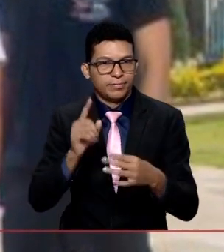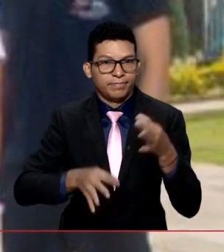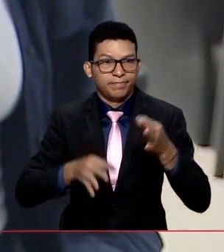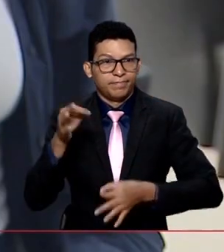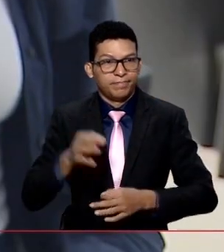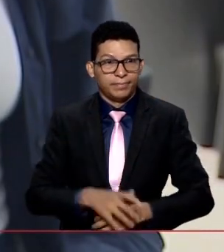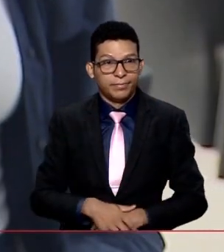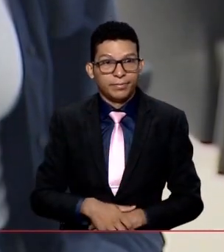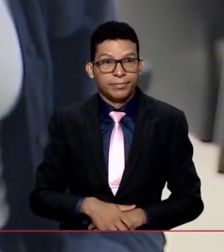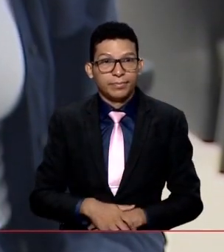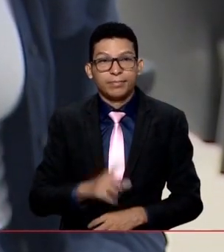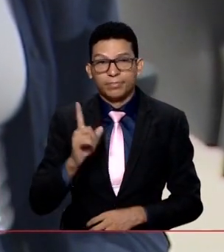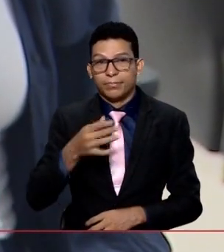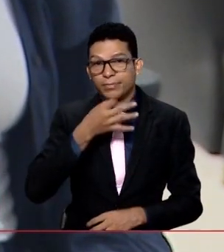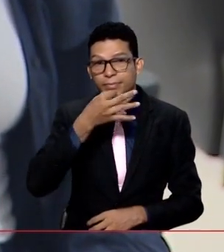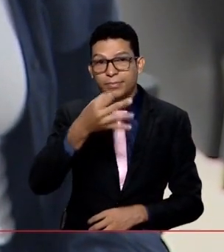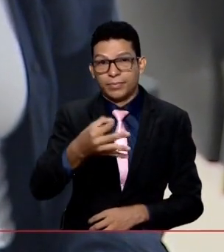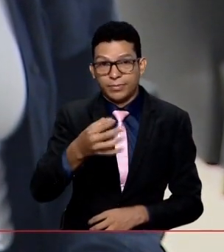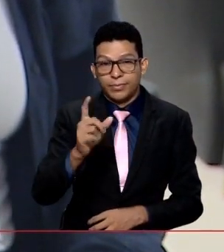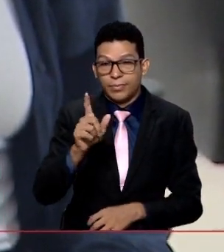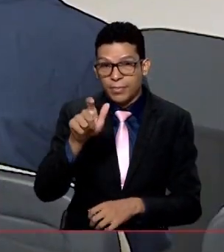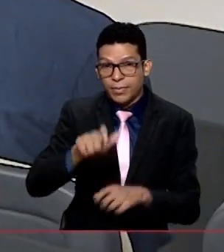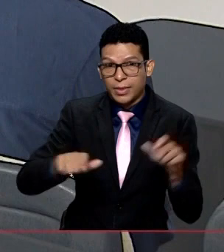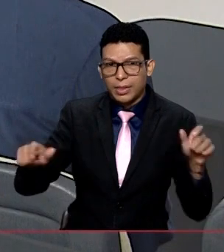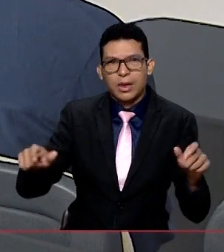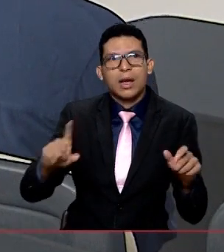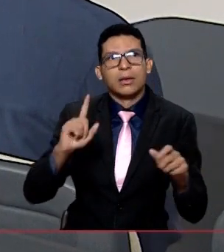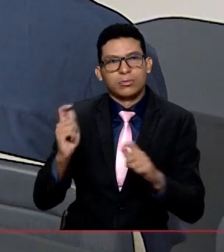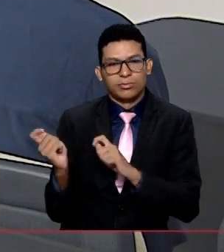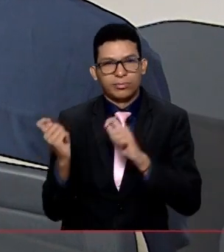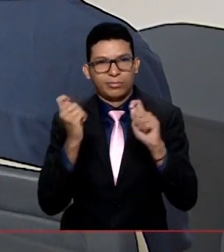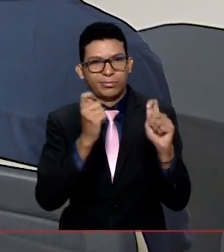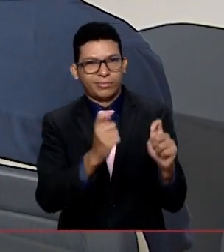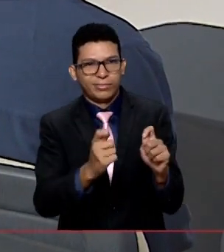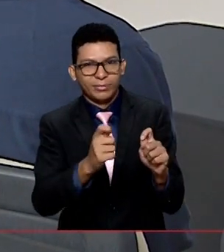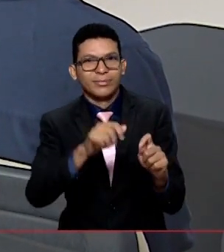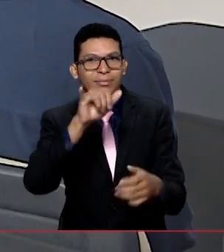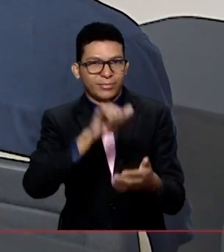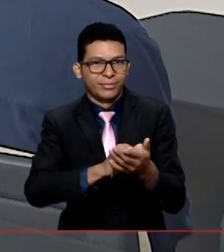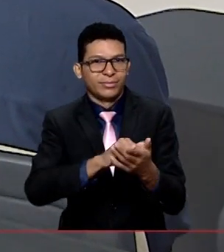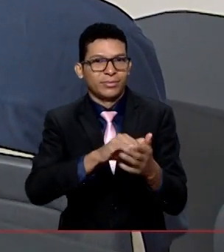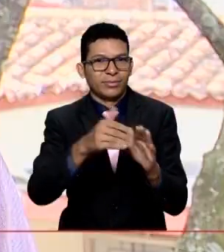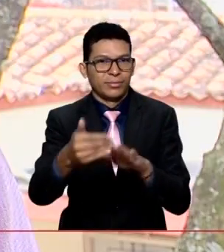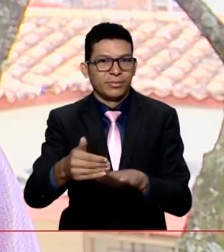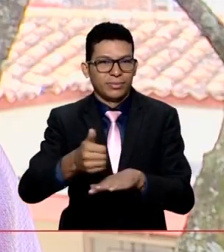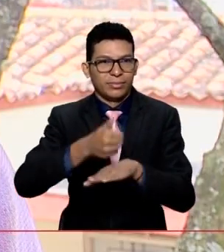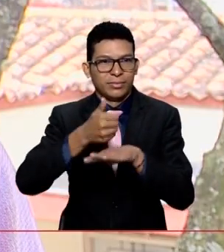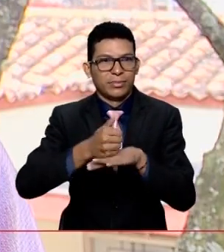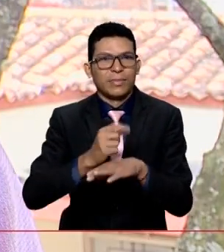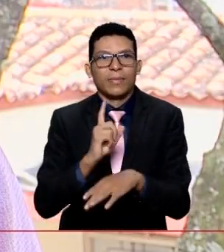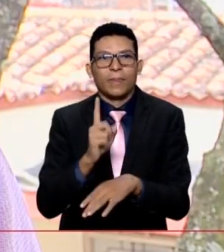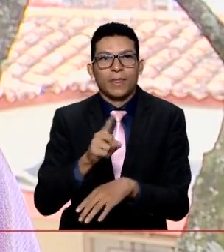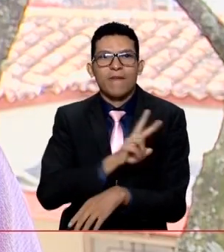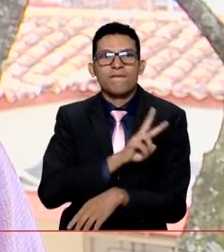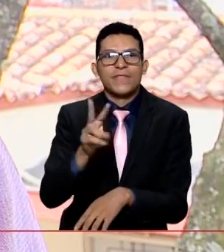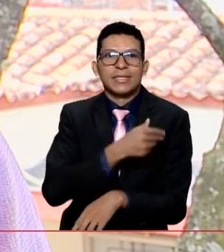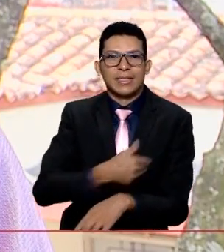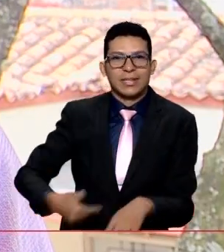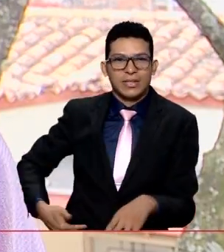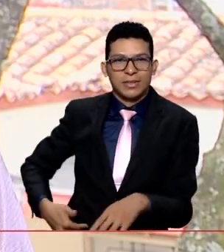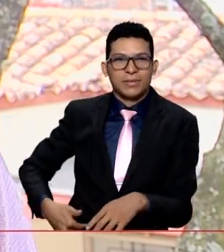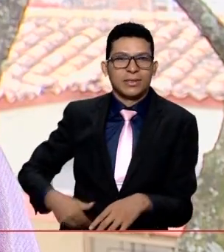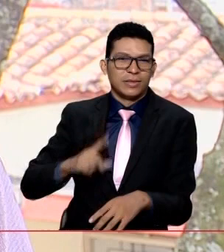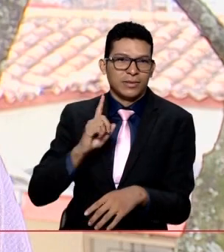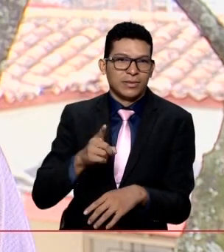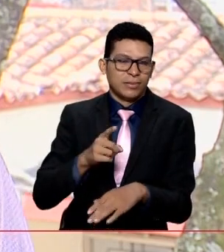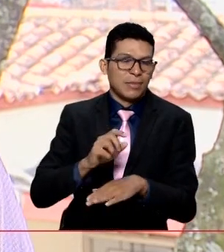Los denunciantes consideran que la funcionaria ahora hereda los manejos del fallecido rector. Ella era la vicerrectora financiera